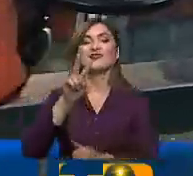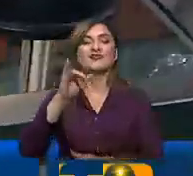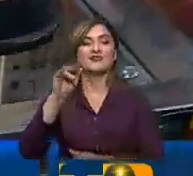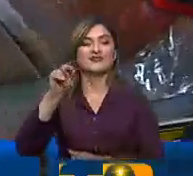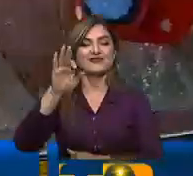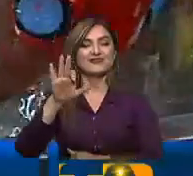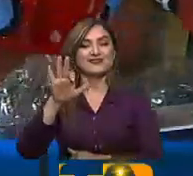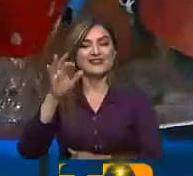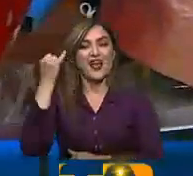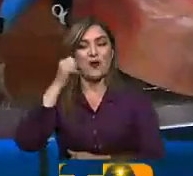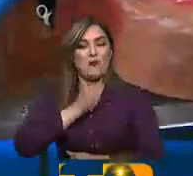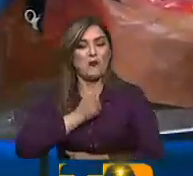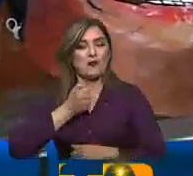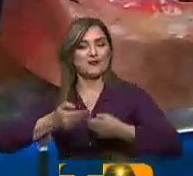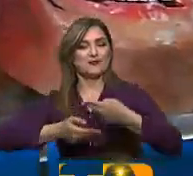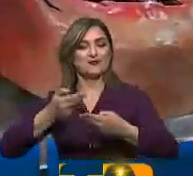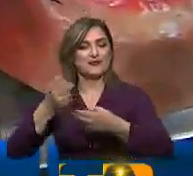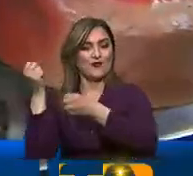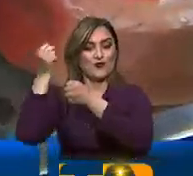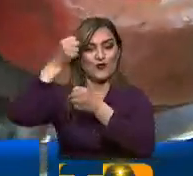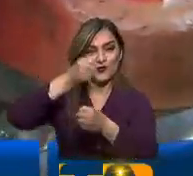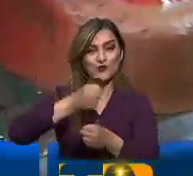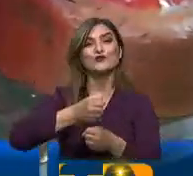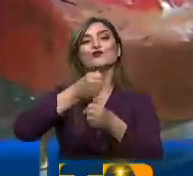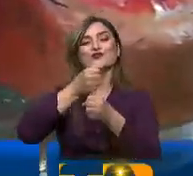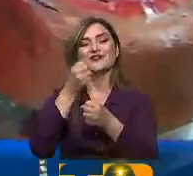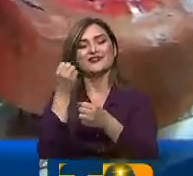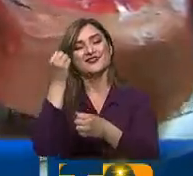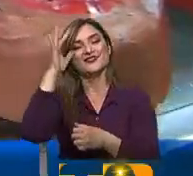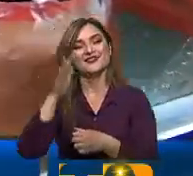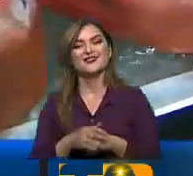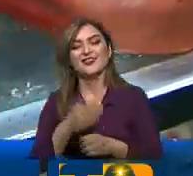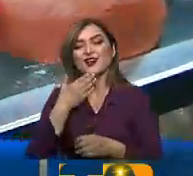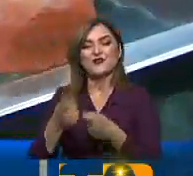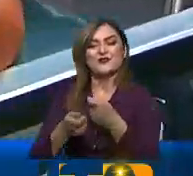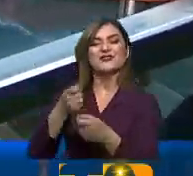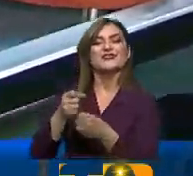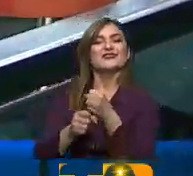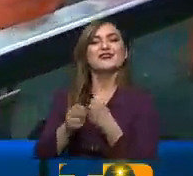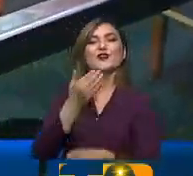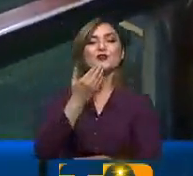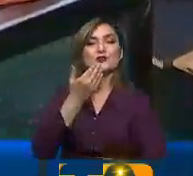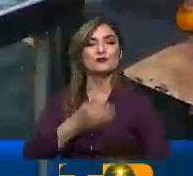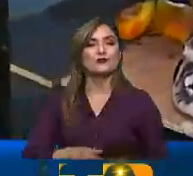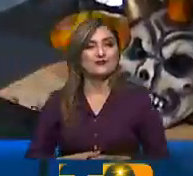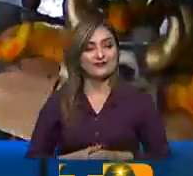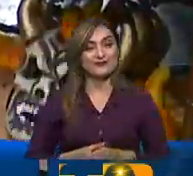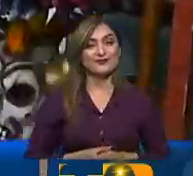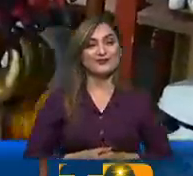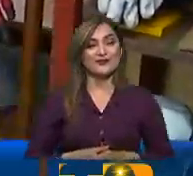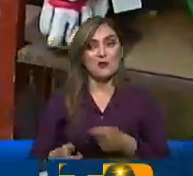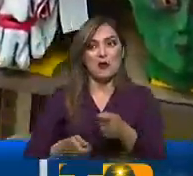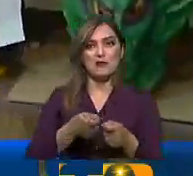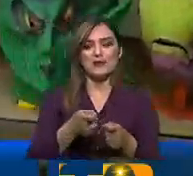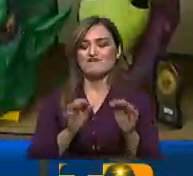Paredes, el creador y fundador del Palacio de la Careta. Cuéntenos, ¿cómo van las ventas este año? Bueno, hasta el momento estamos yendo